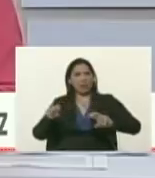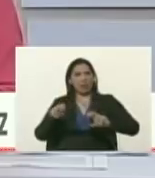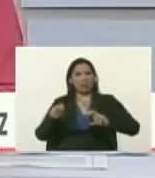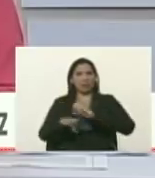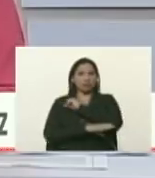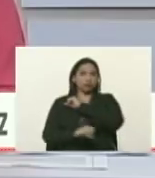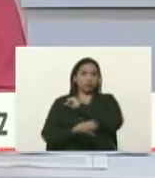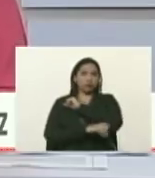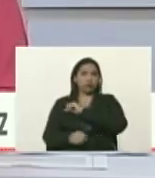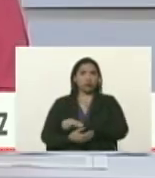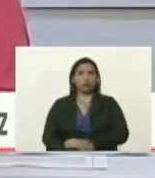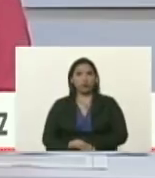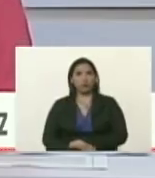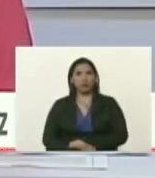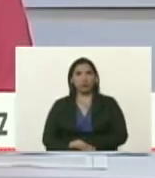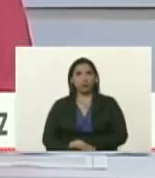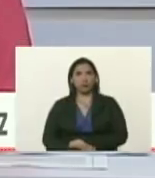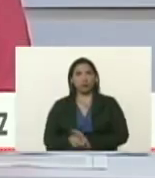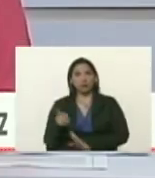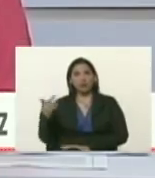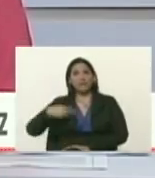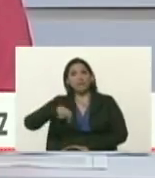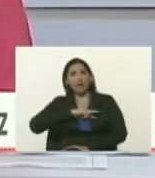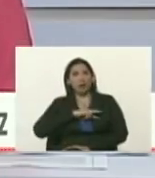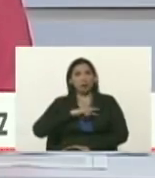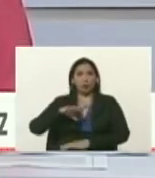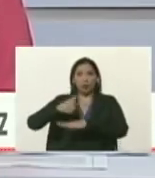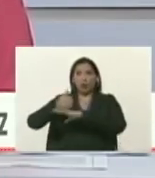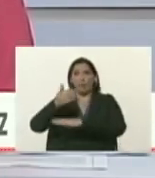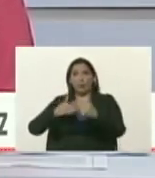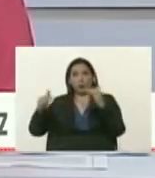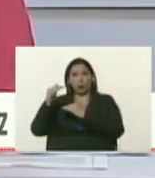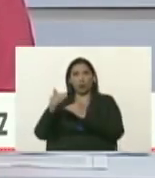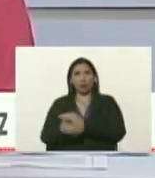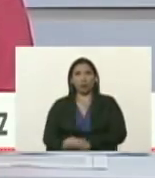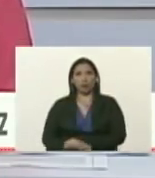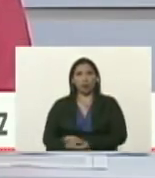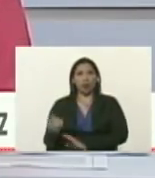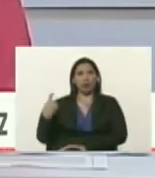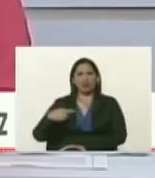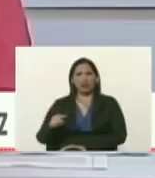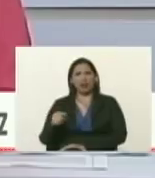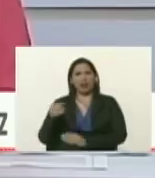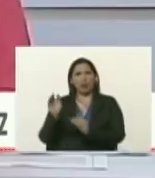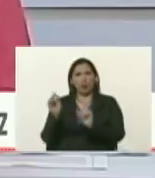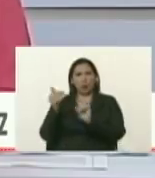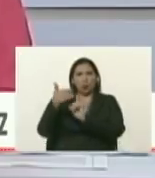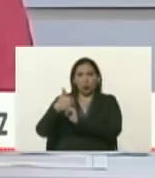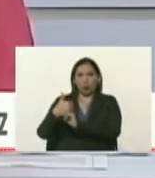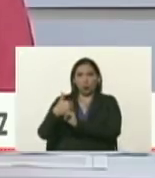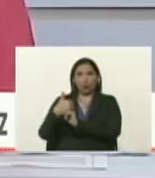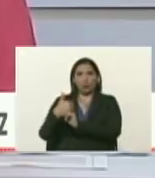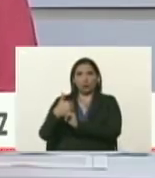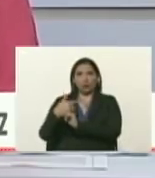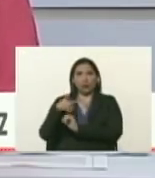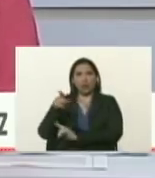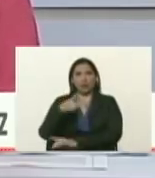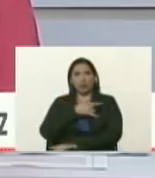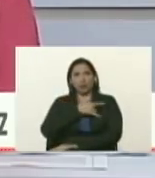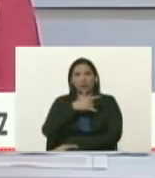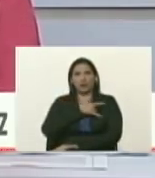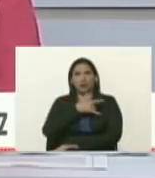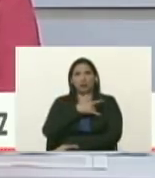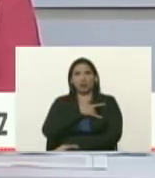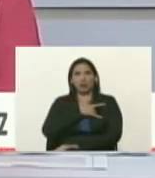delictivo de este falso procurador que tiene como guarida esta universidad